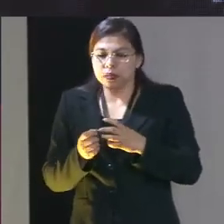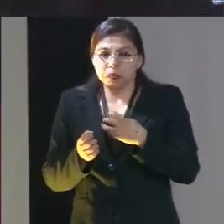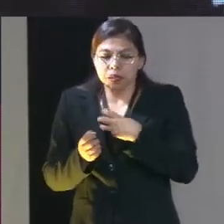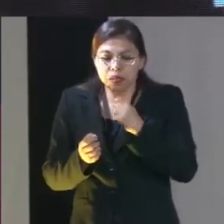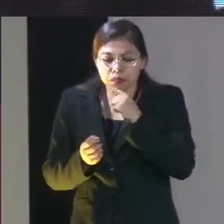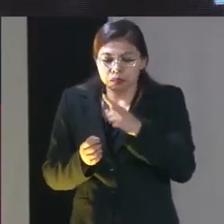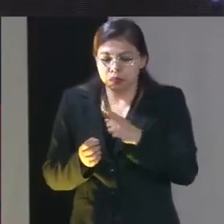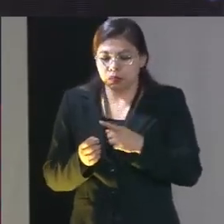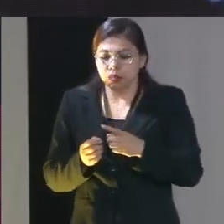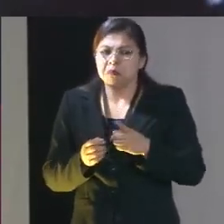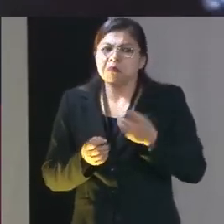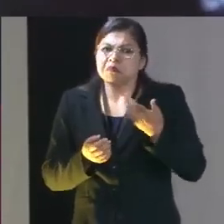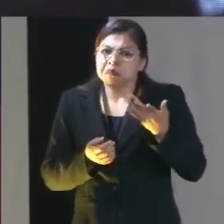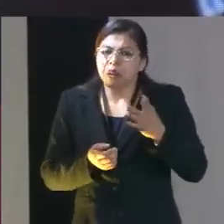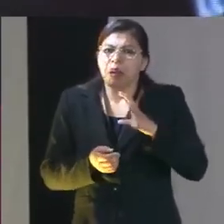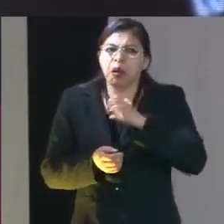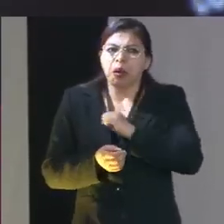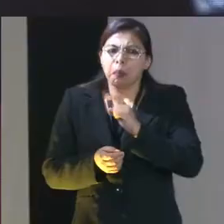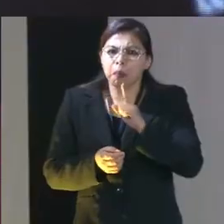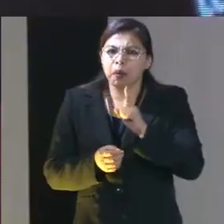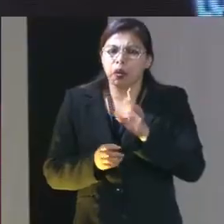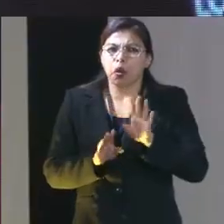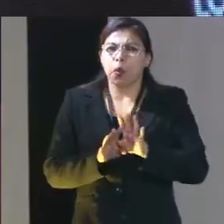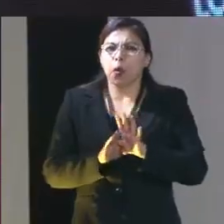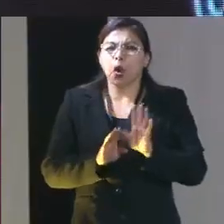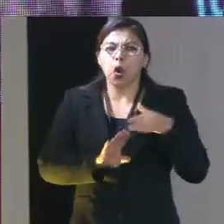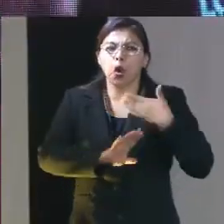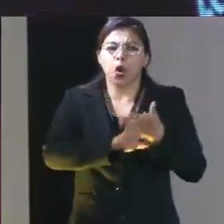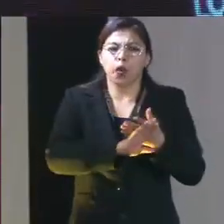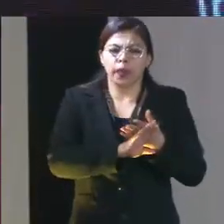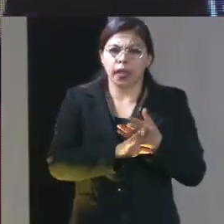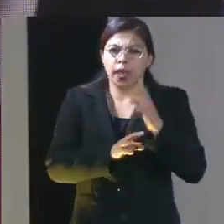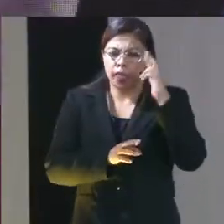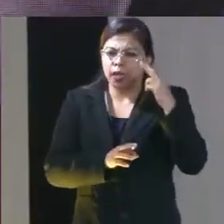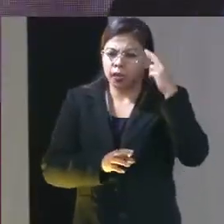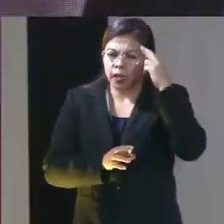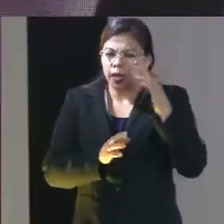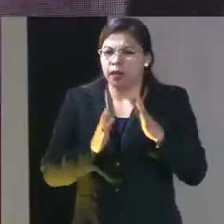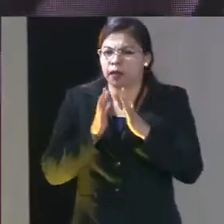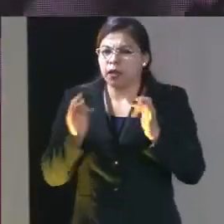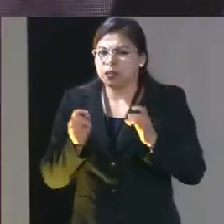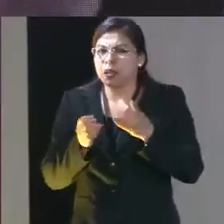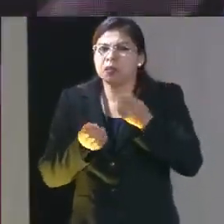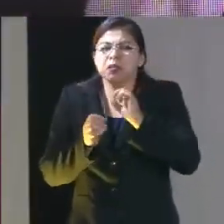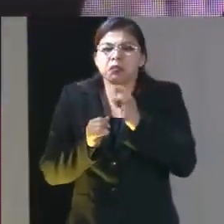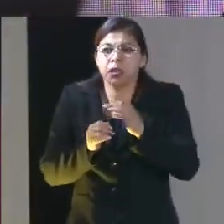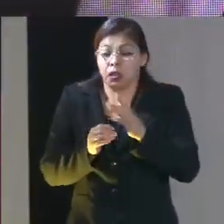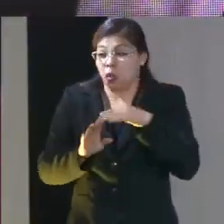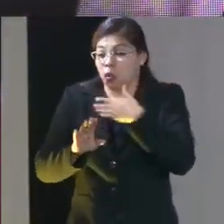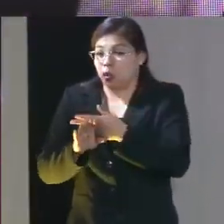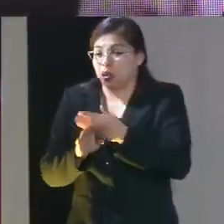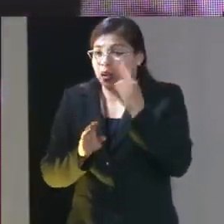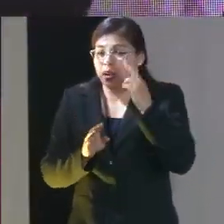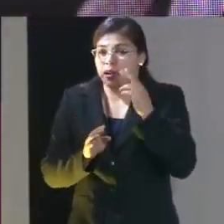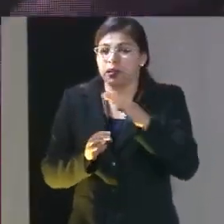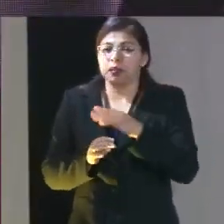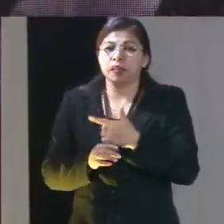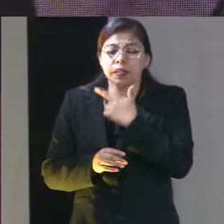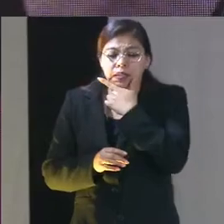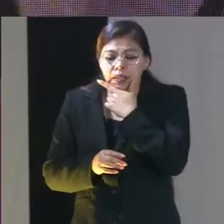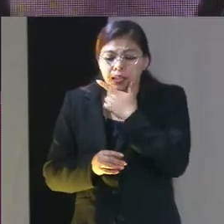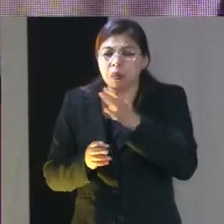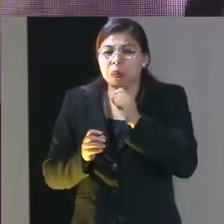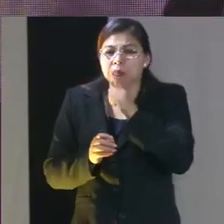preferían jugar en contra del rey de Francia que en contra del rey de Inglaterra por sus muy particulares intereses de dominio y de